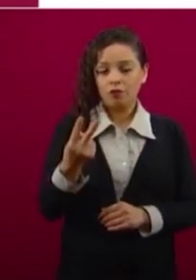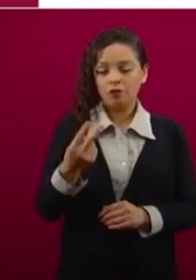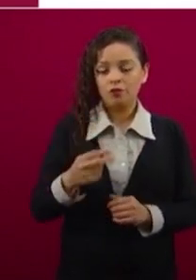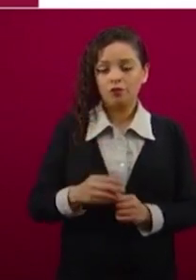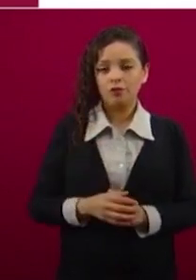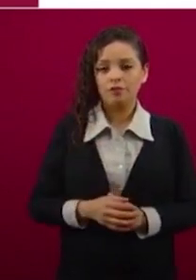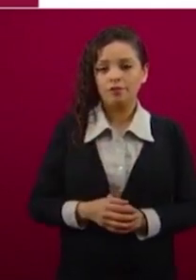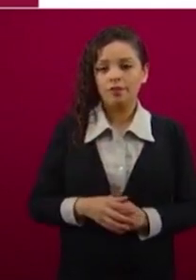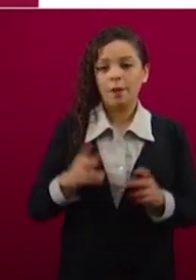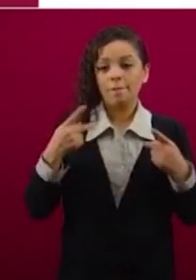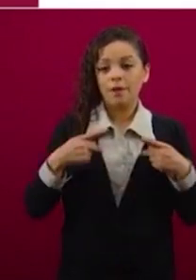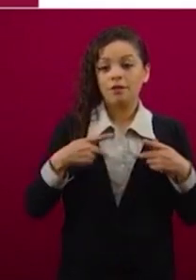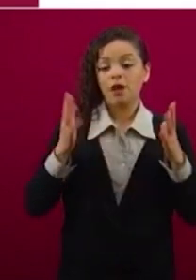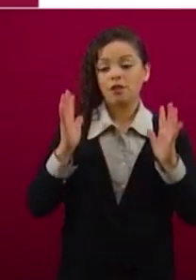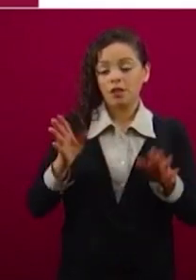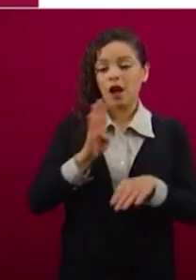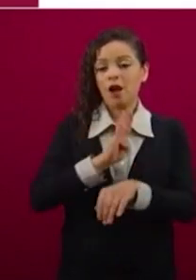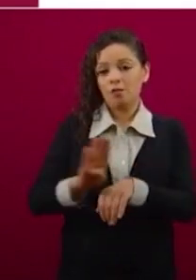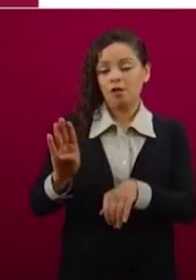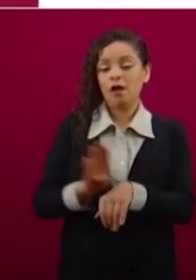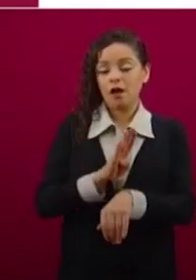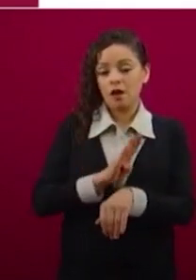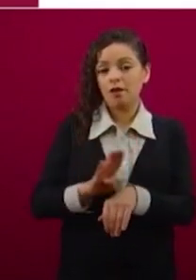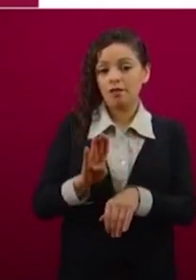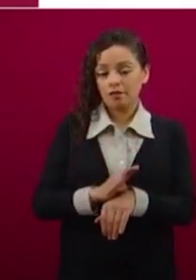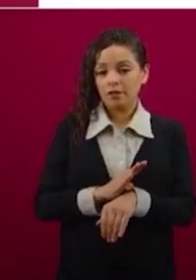641,972 beneficiarios. Eso nos lleva a un